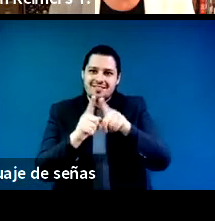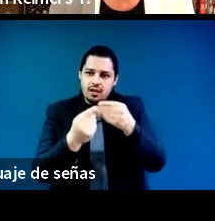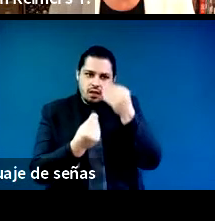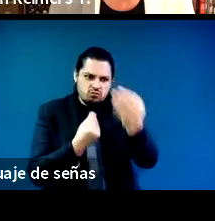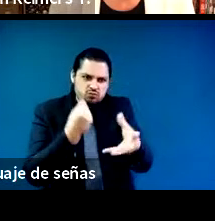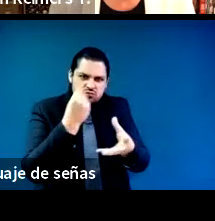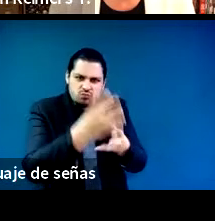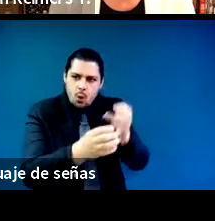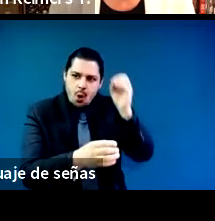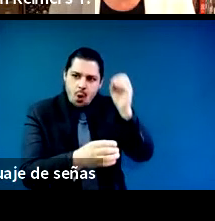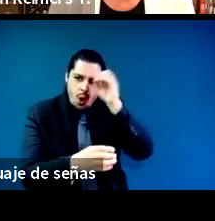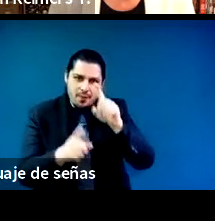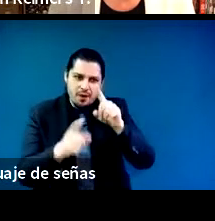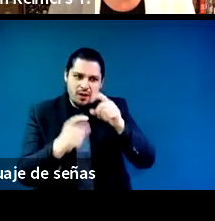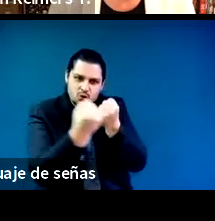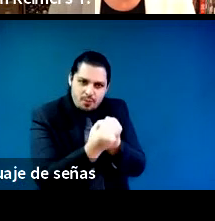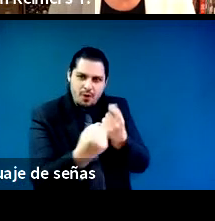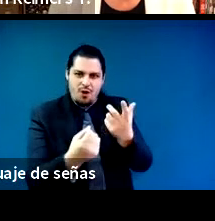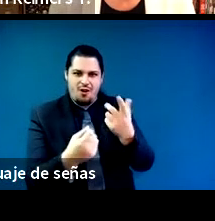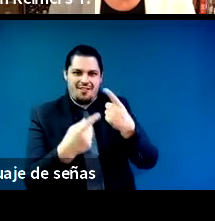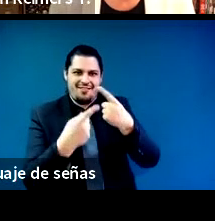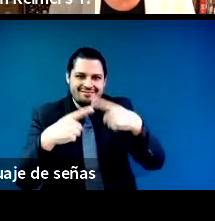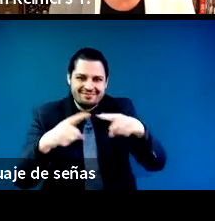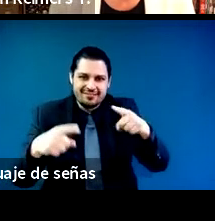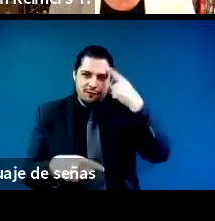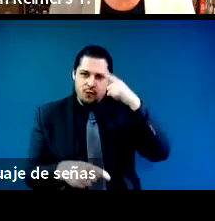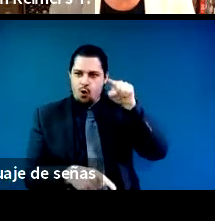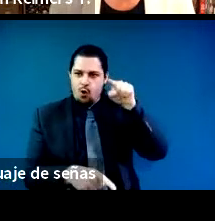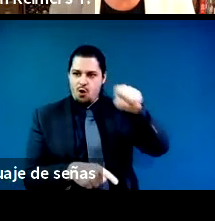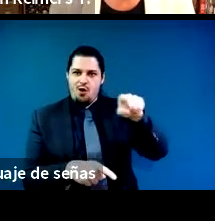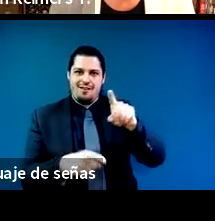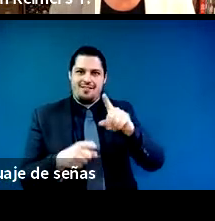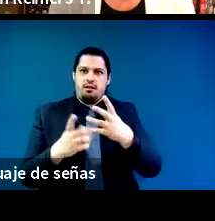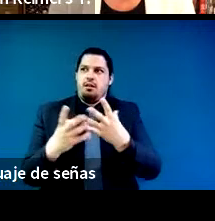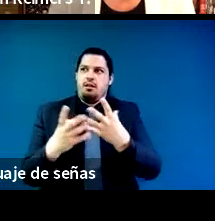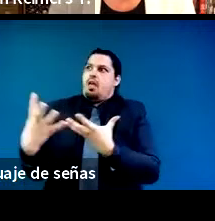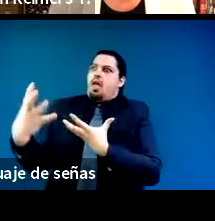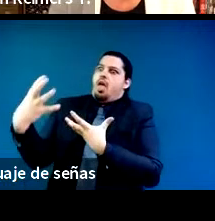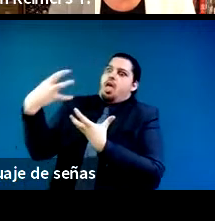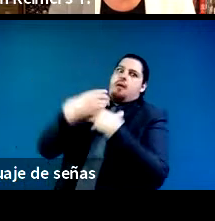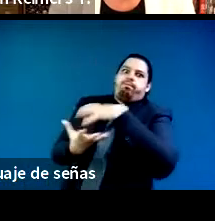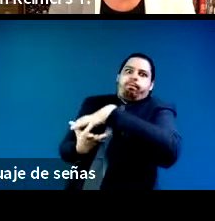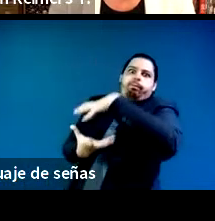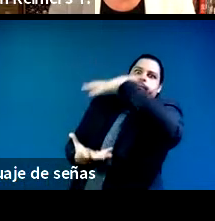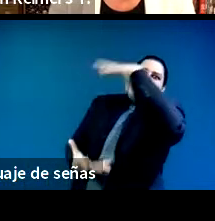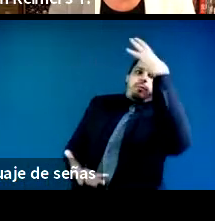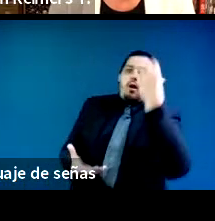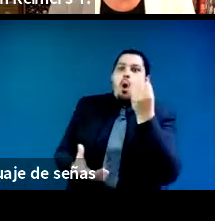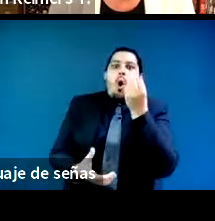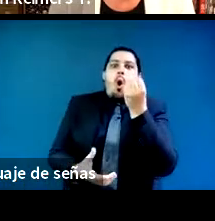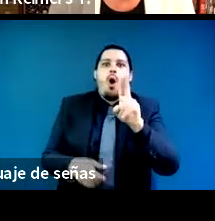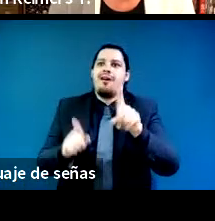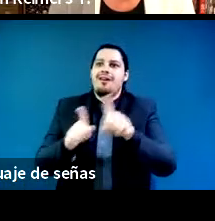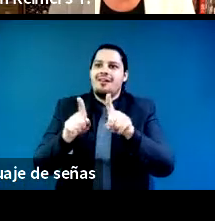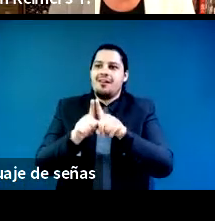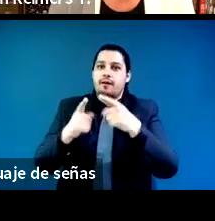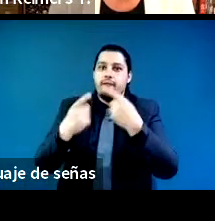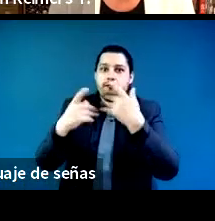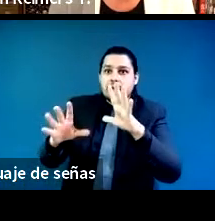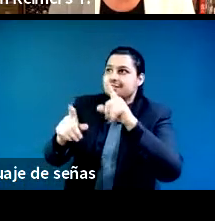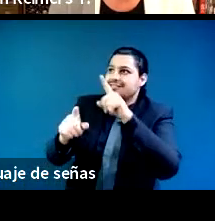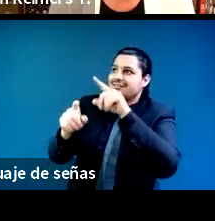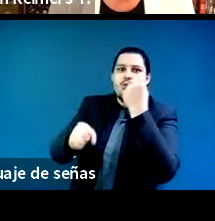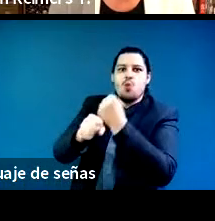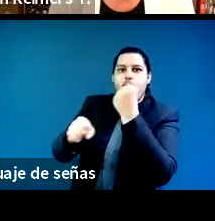estar sobrecargadas de trabajo, porque no hay las licencias suficientes, porque en los espacios laborales no